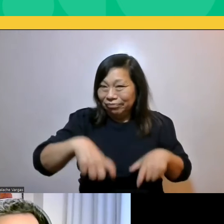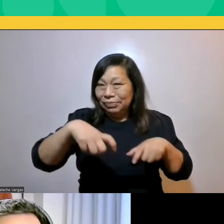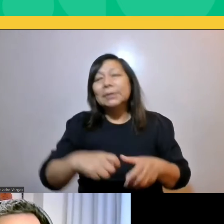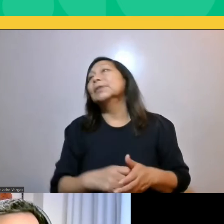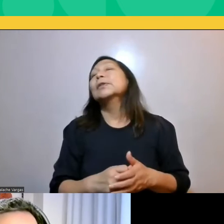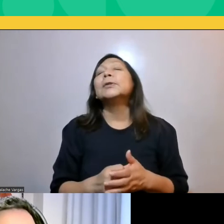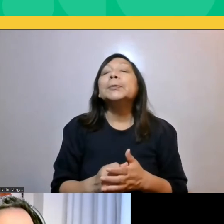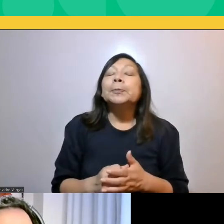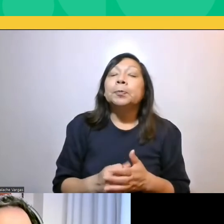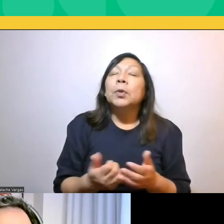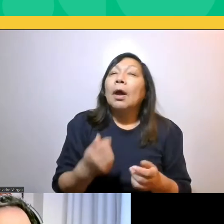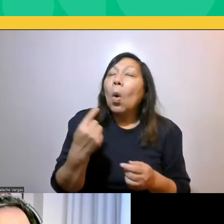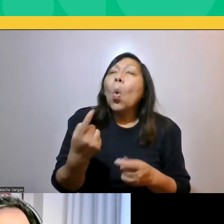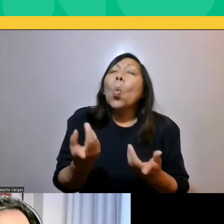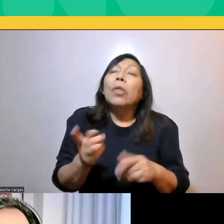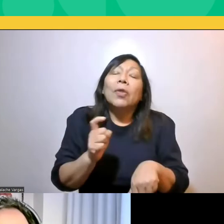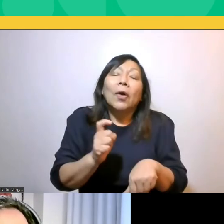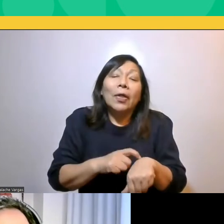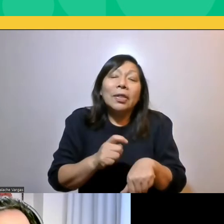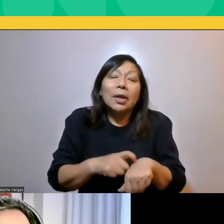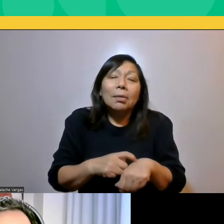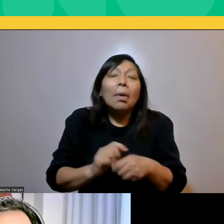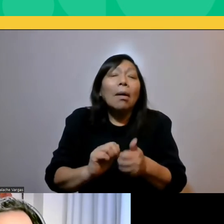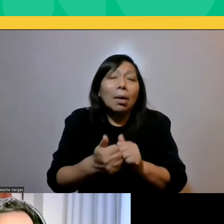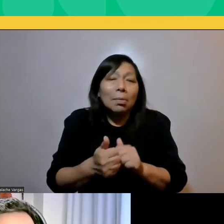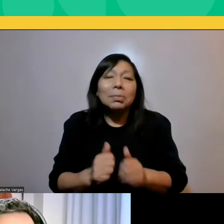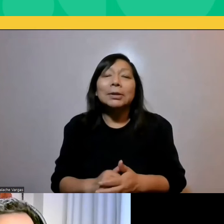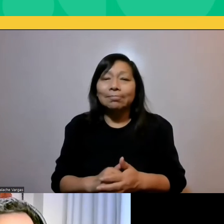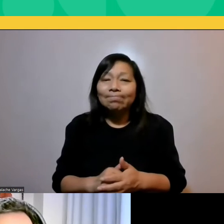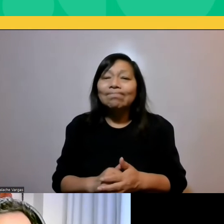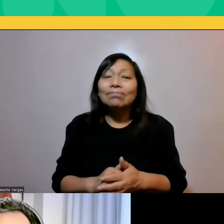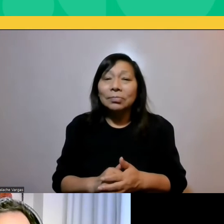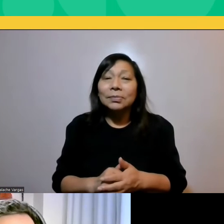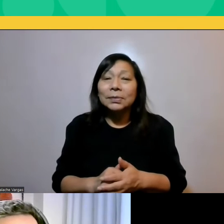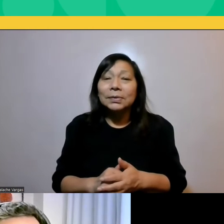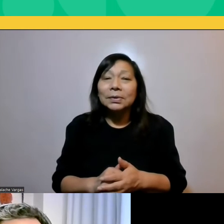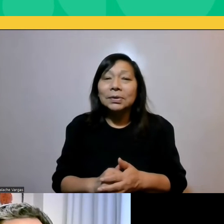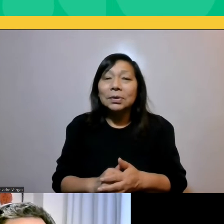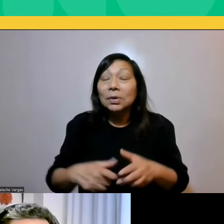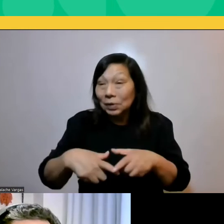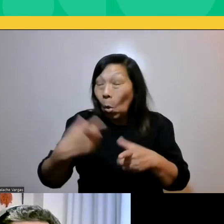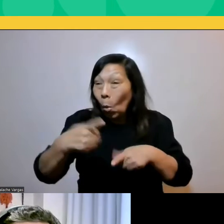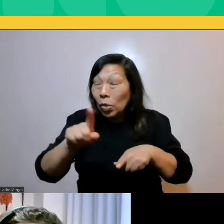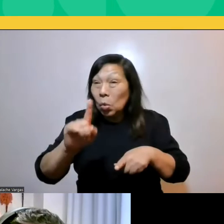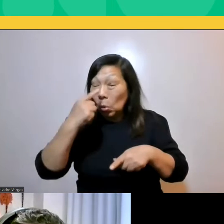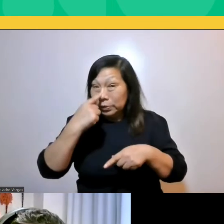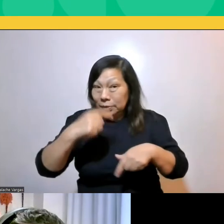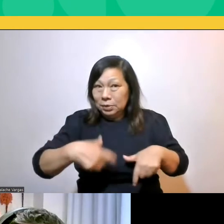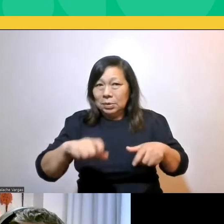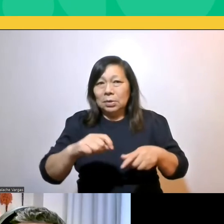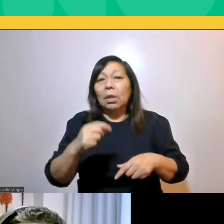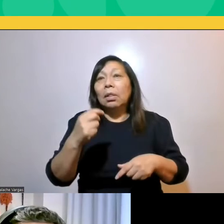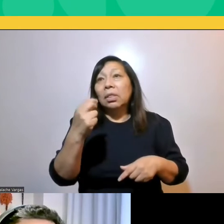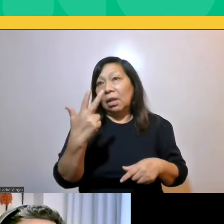ahí, ¿cada cuánto tiempo es necesario cambiarlas? Las, Eh, to las toallas higiénicas deberíamos cambiarlas cada